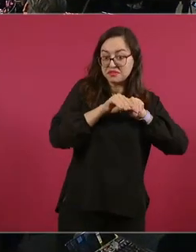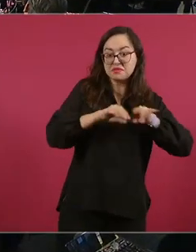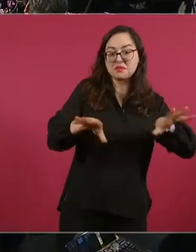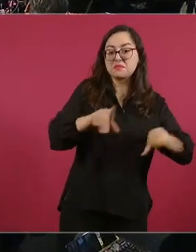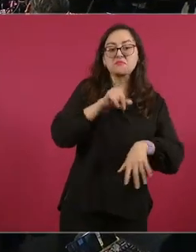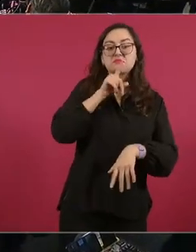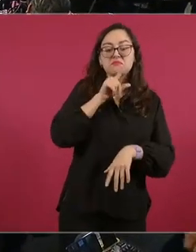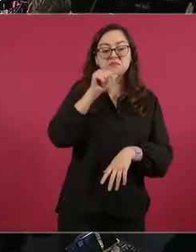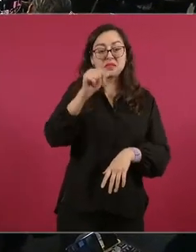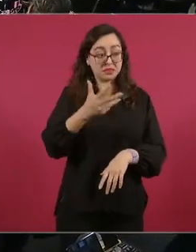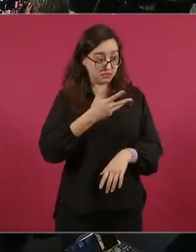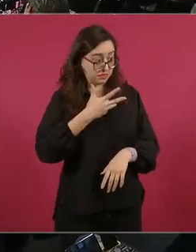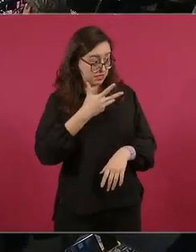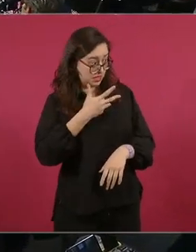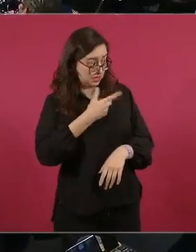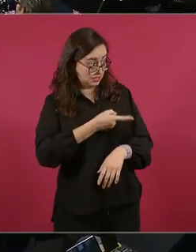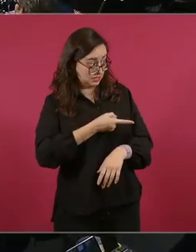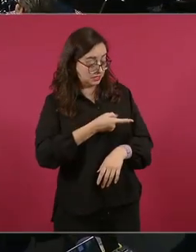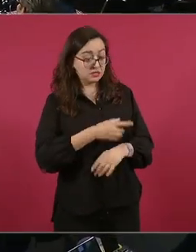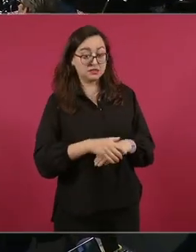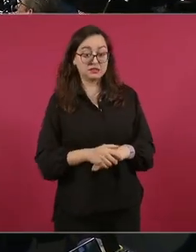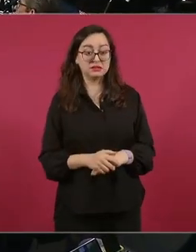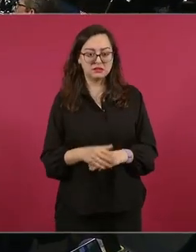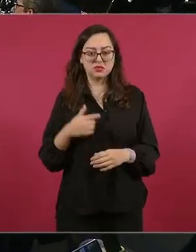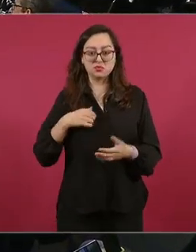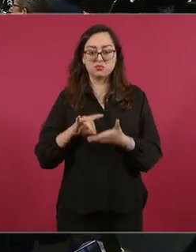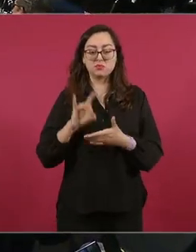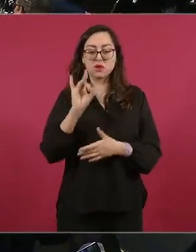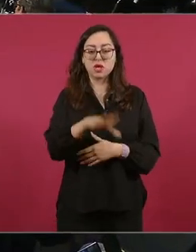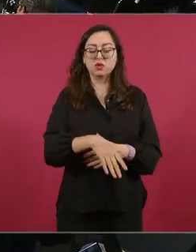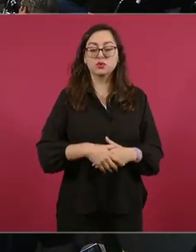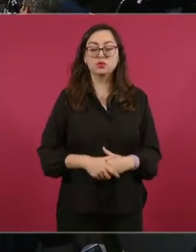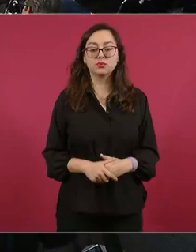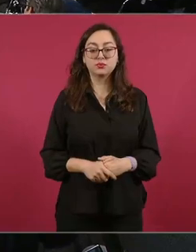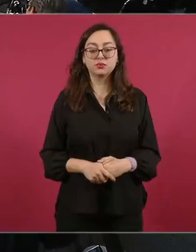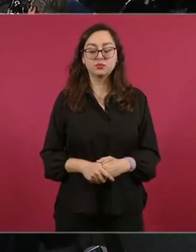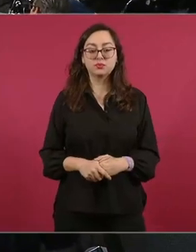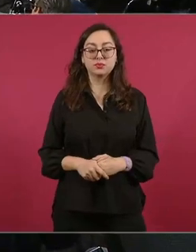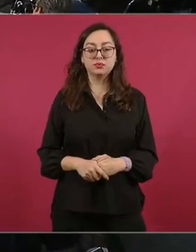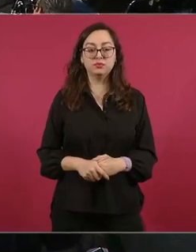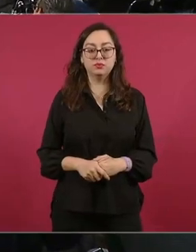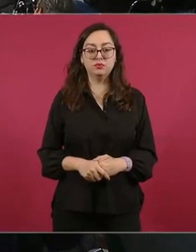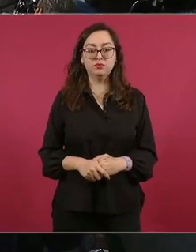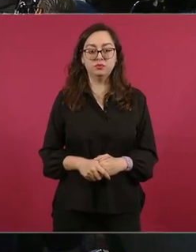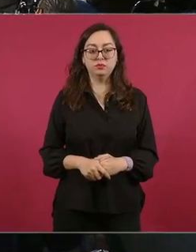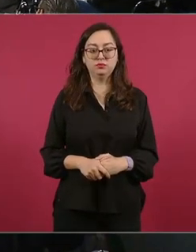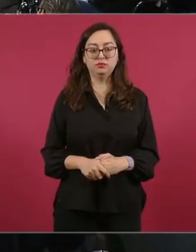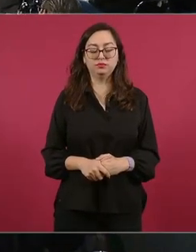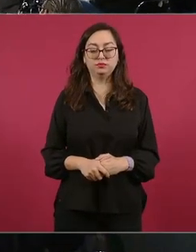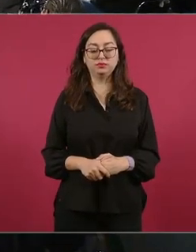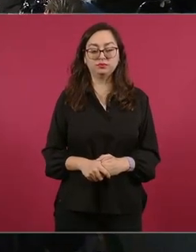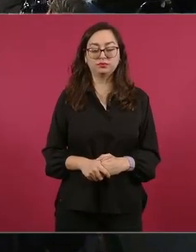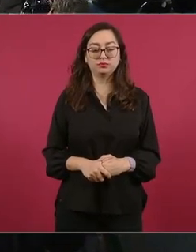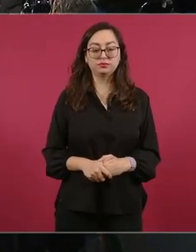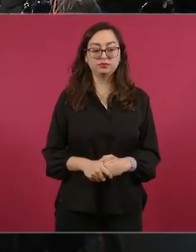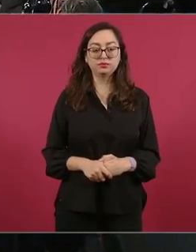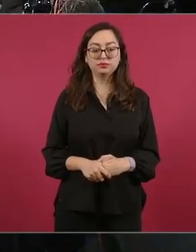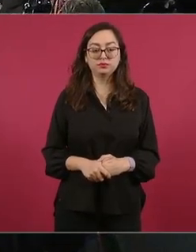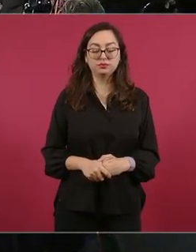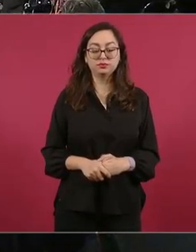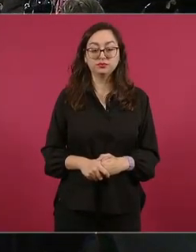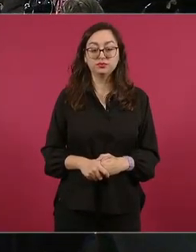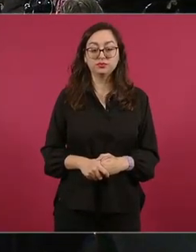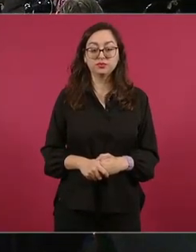¿No la tienes? Sí, ahorita es la mano. Pero entonces seguirá sin entregar los contratos. por el tema de Pegasus. Esa es la vamos pregunta. A ver,